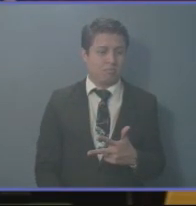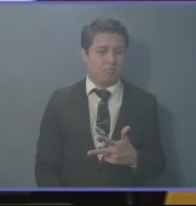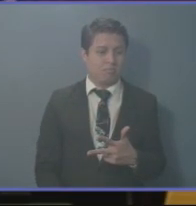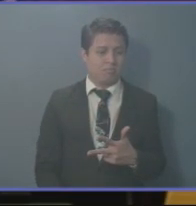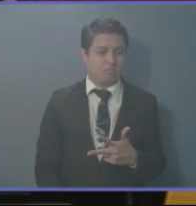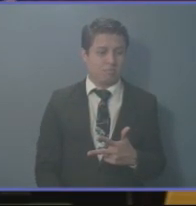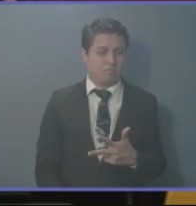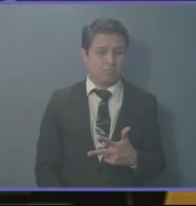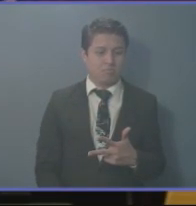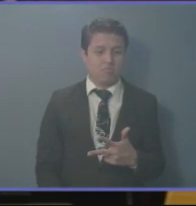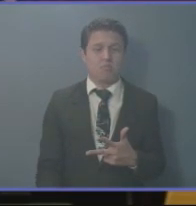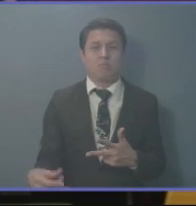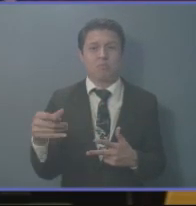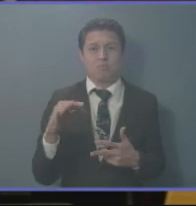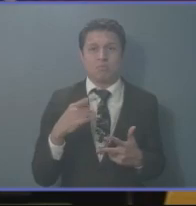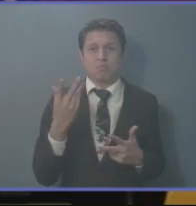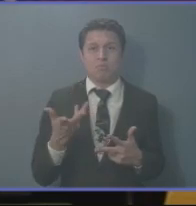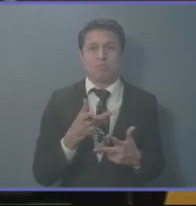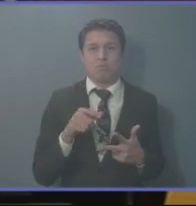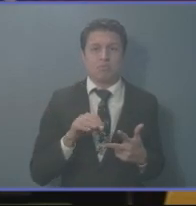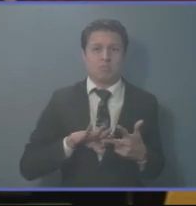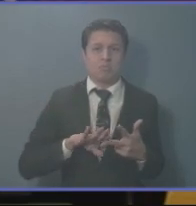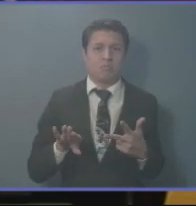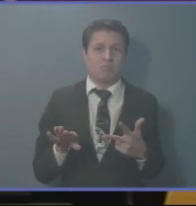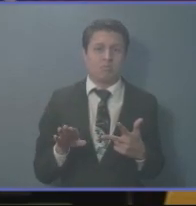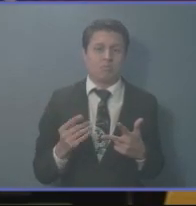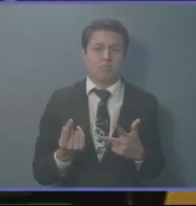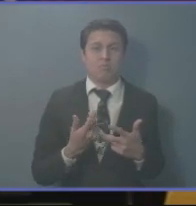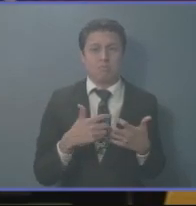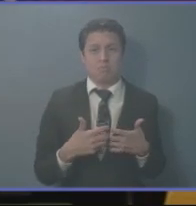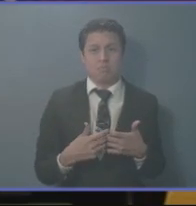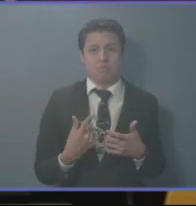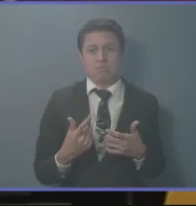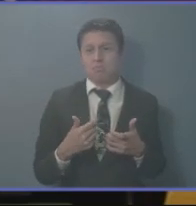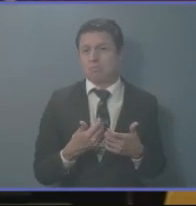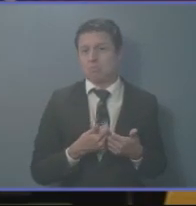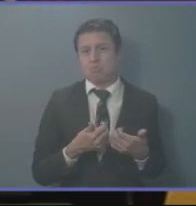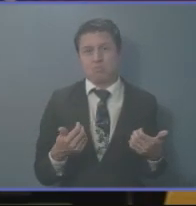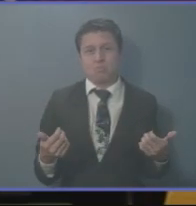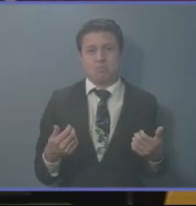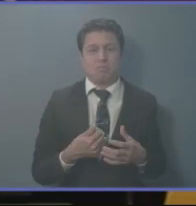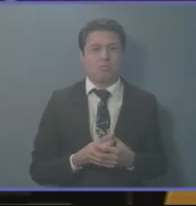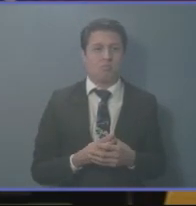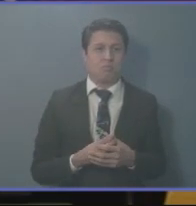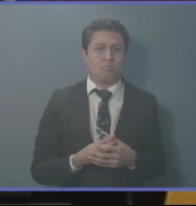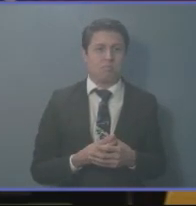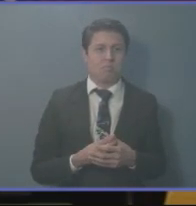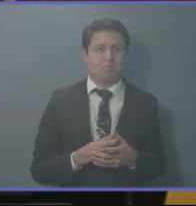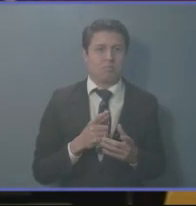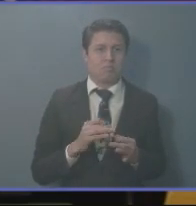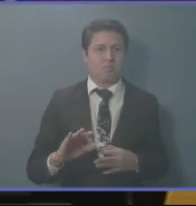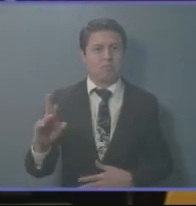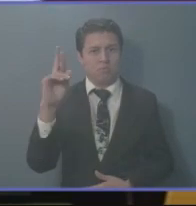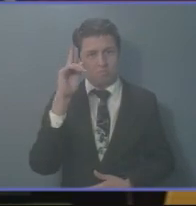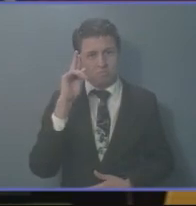Han sido excluidos totalmente los trabajadores y los micro y pequeños empresarios. Por